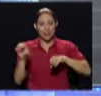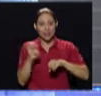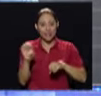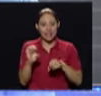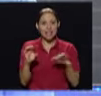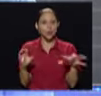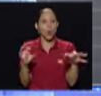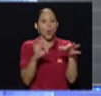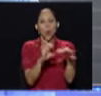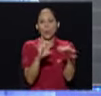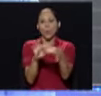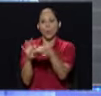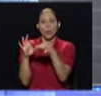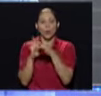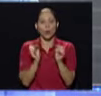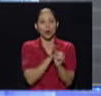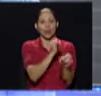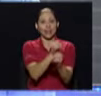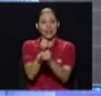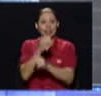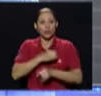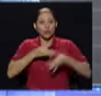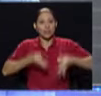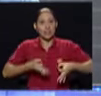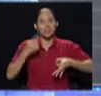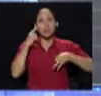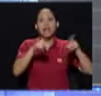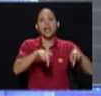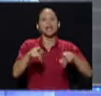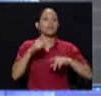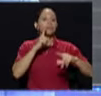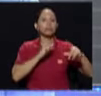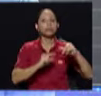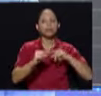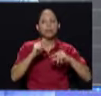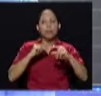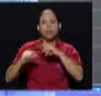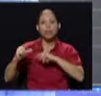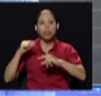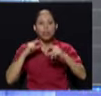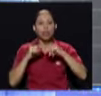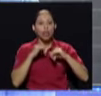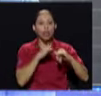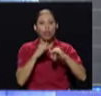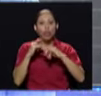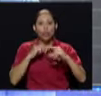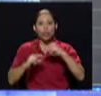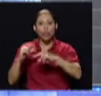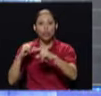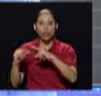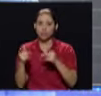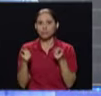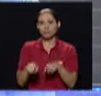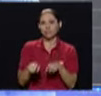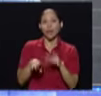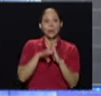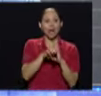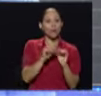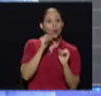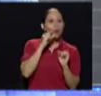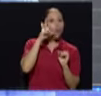de la coordinación con todas las entidades oficiales, puesto que los rumores son muy frecuentes. Entonces, hay mensajes vía